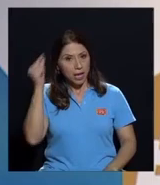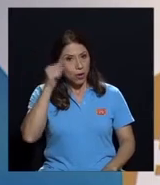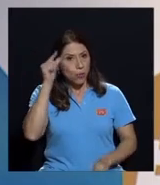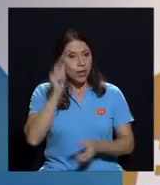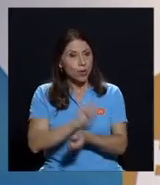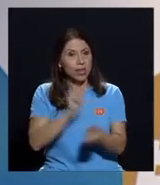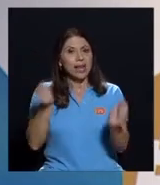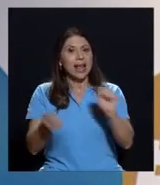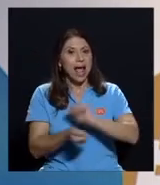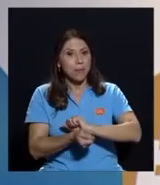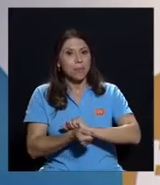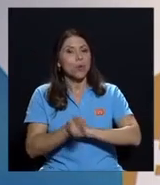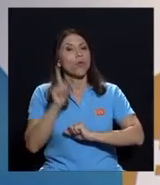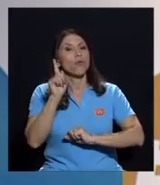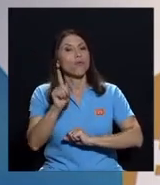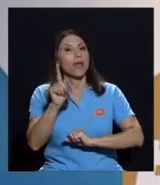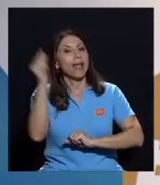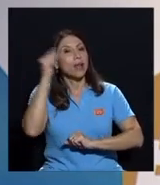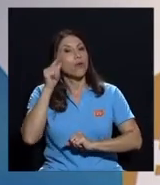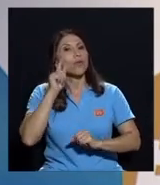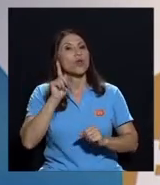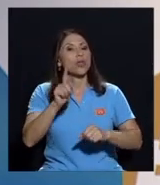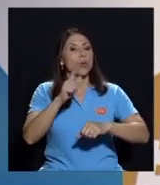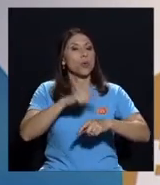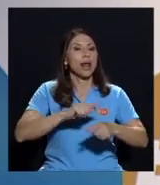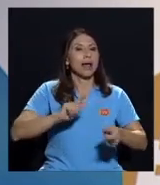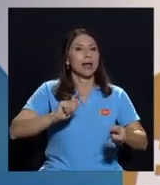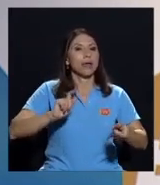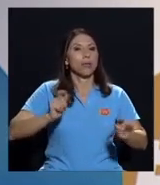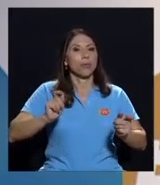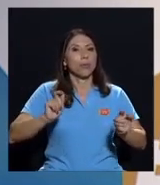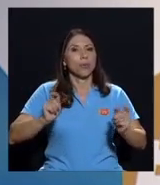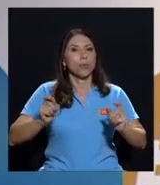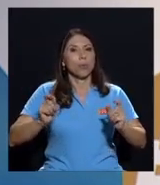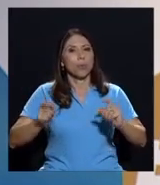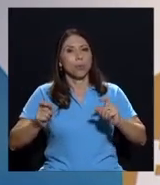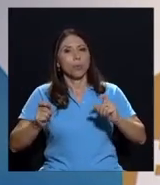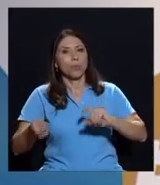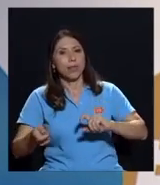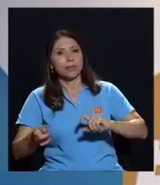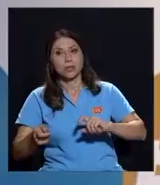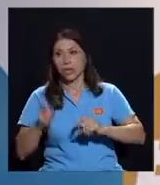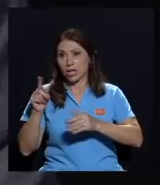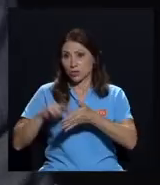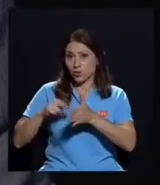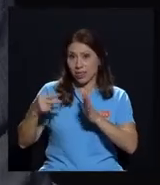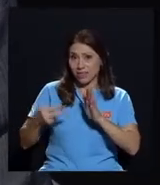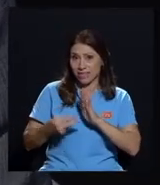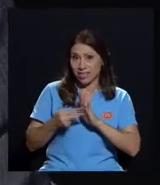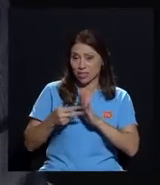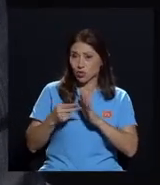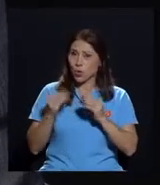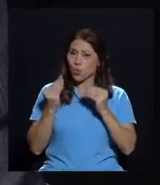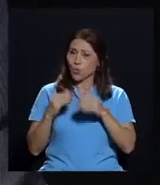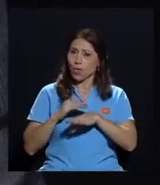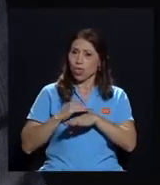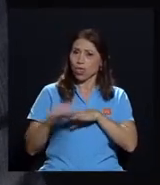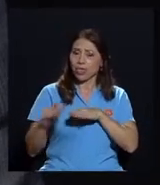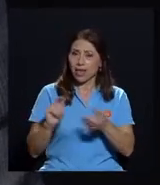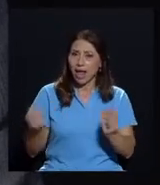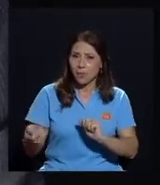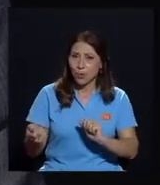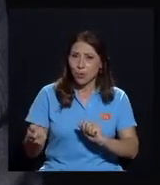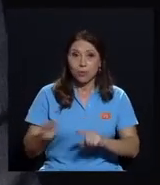fue el gobierno de una transición centro en una transición en la cual es una definición minimalista de cambio bueno pero